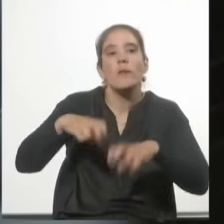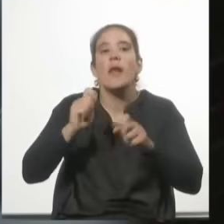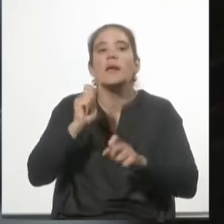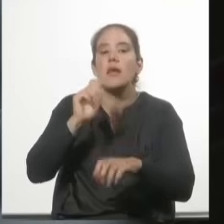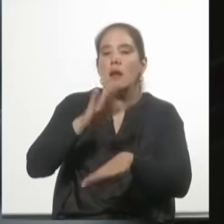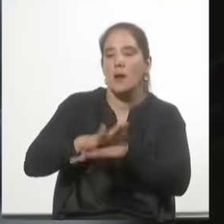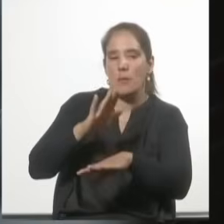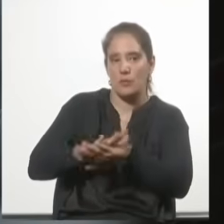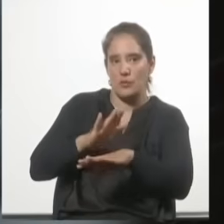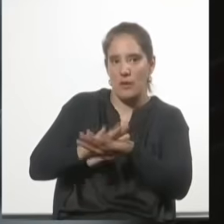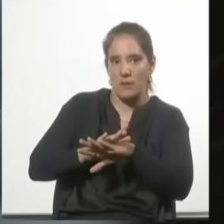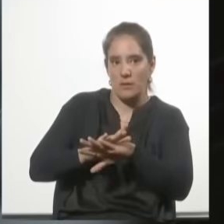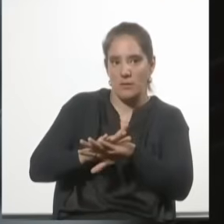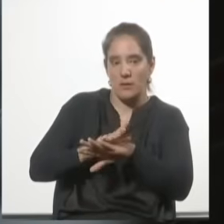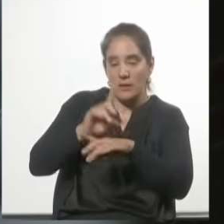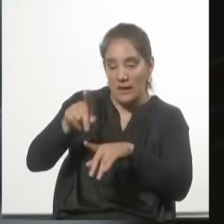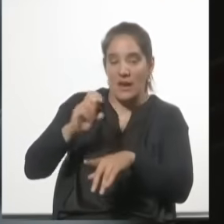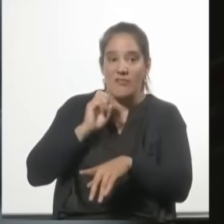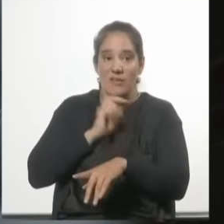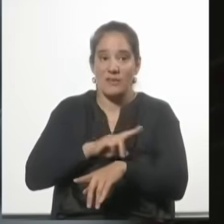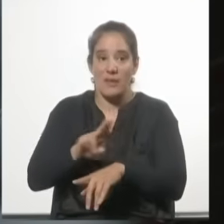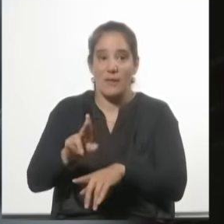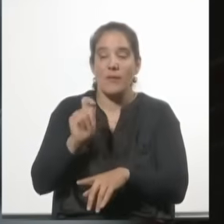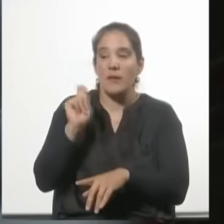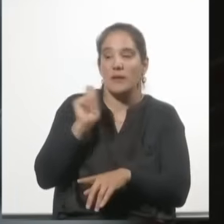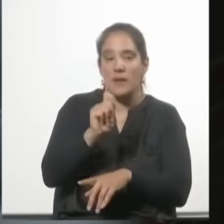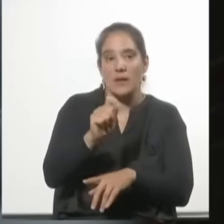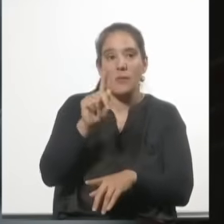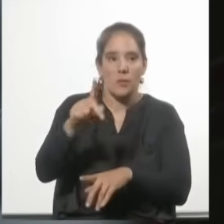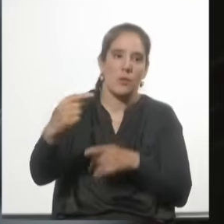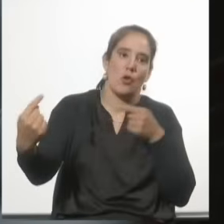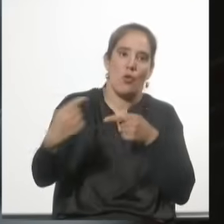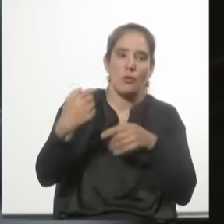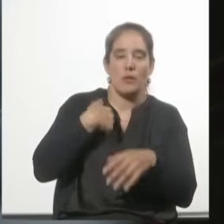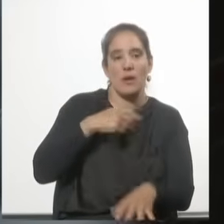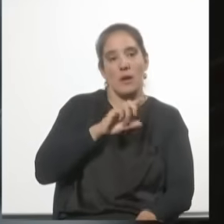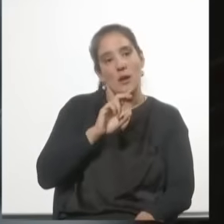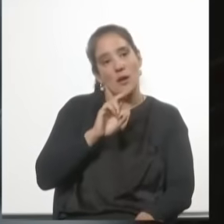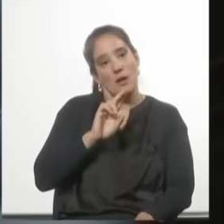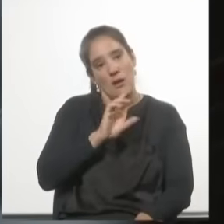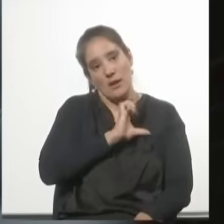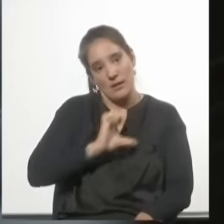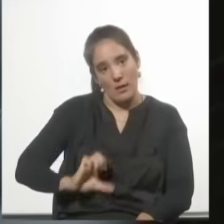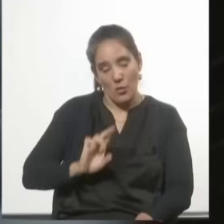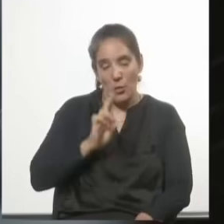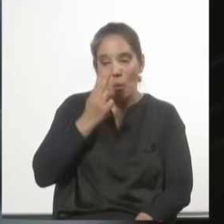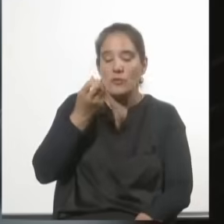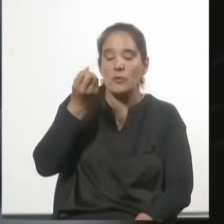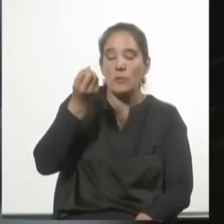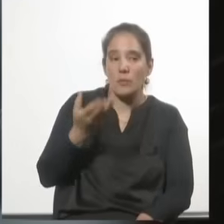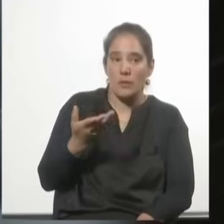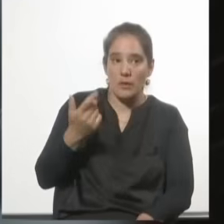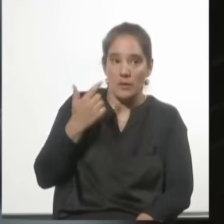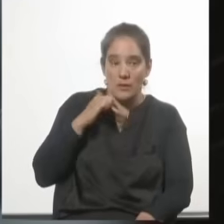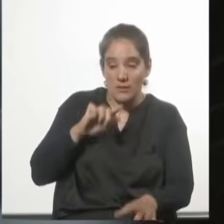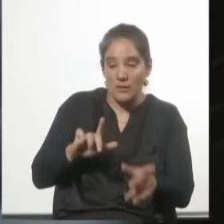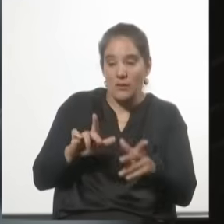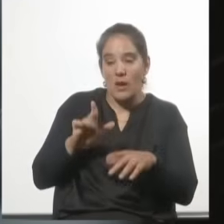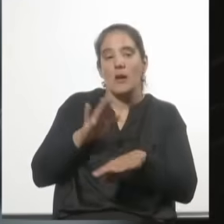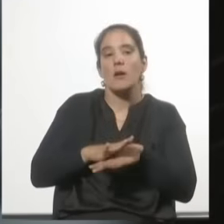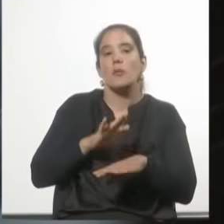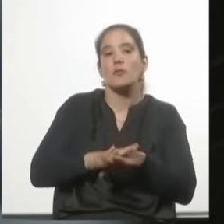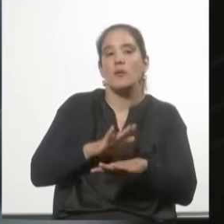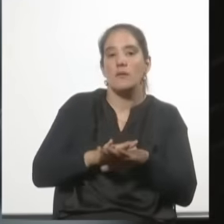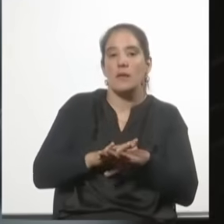autores en semejante ilícito, en claro perjuicio para el Estado uruguayo. En definitiva, ello sin perjuicio de las eventuales